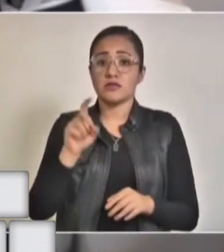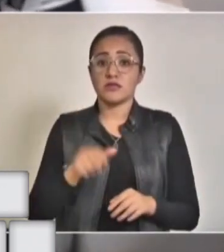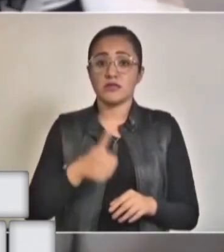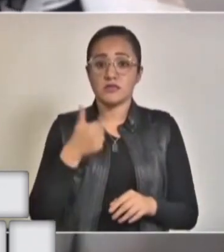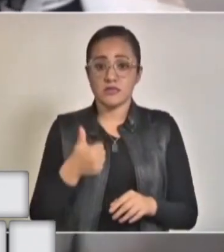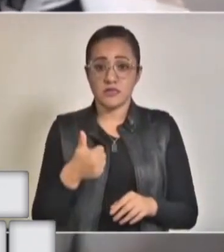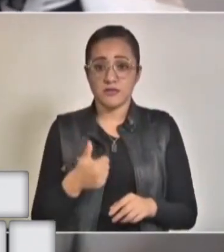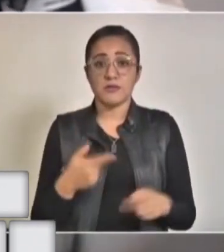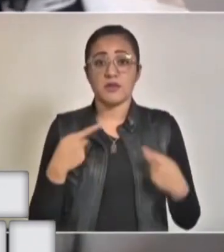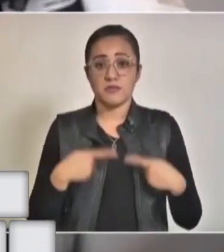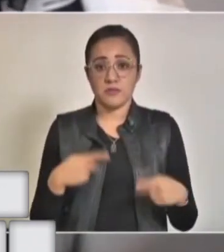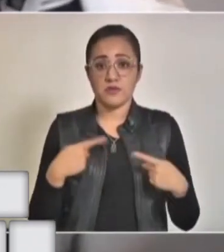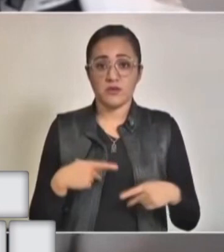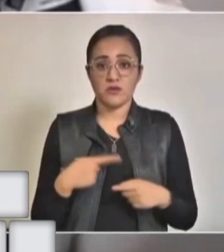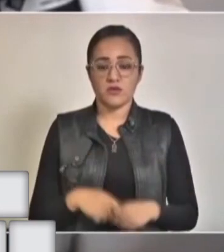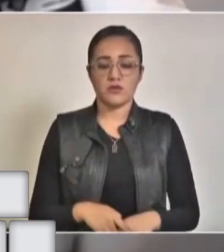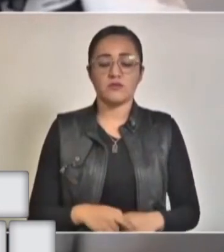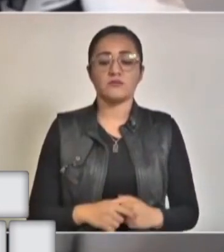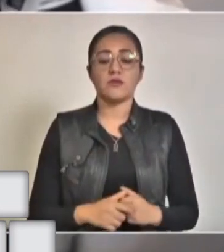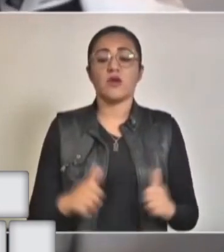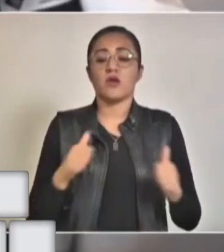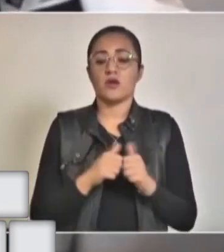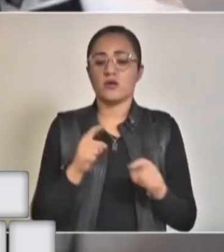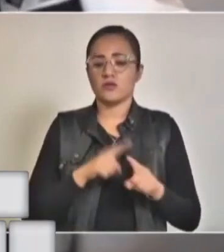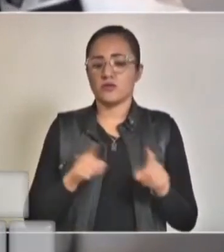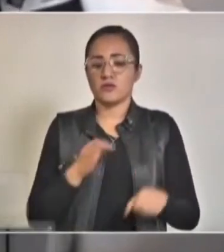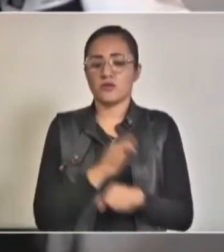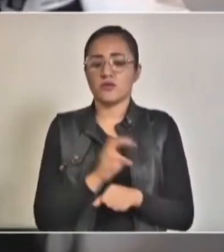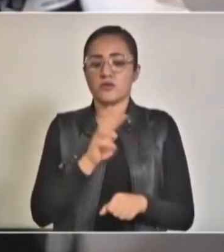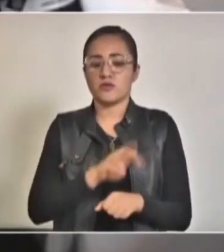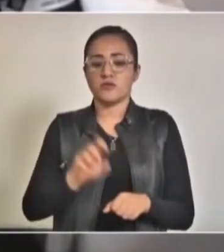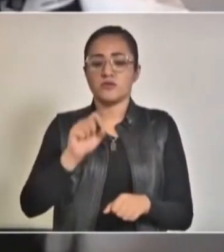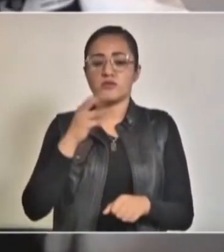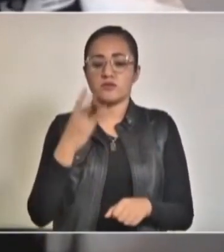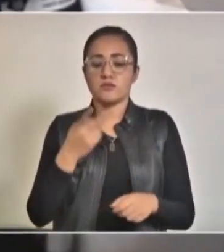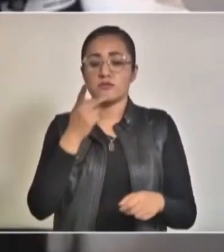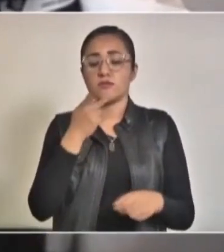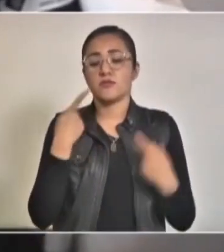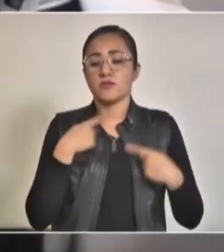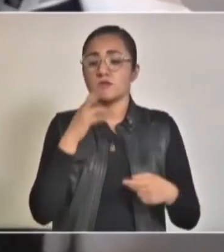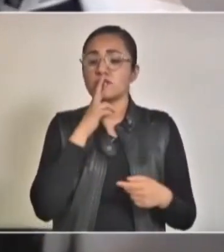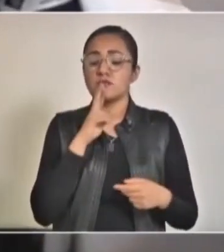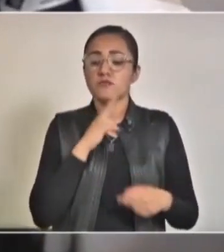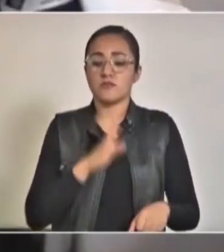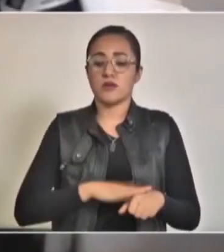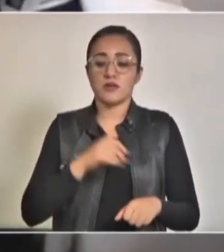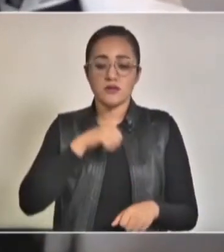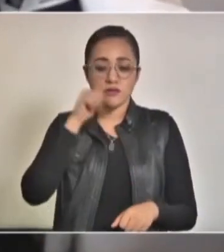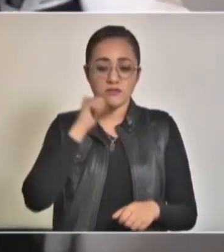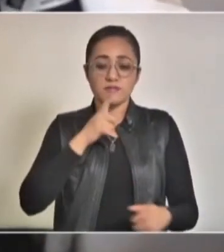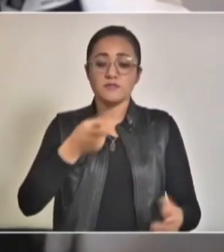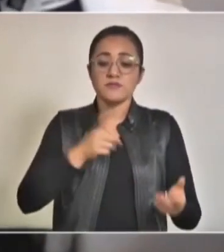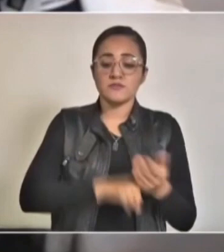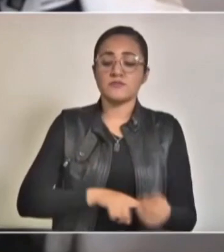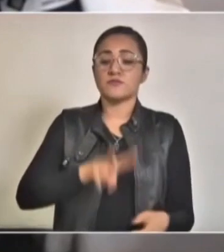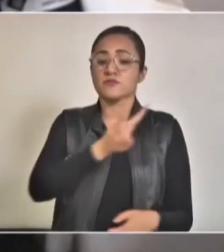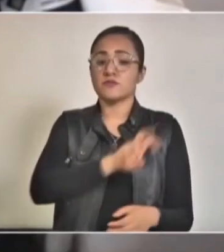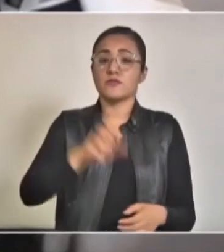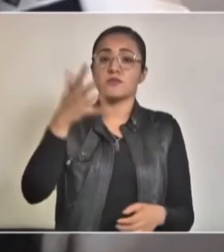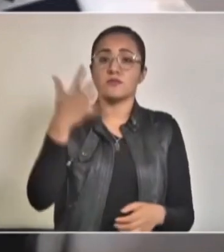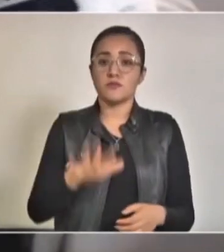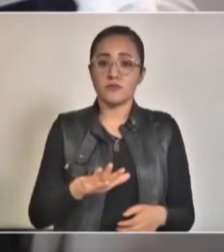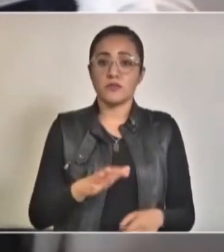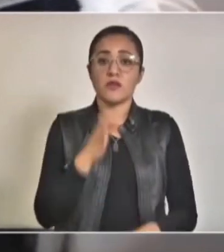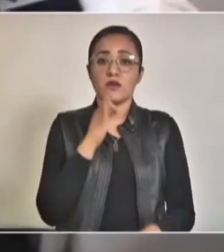17,836, con una diferencia de 323 reportados más que ayer. Dentro de estos, solo